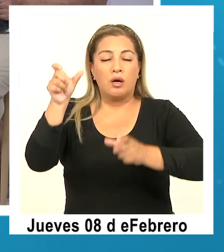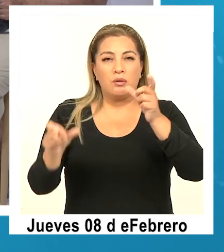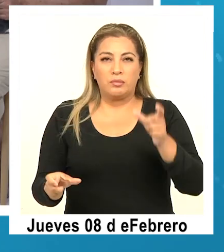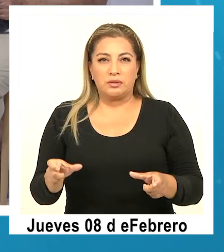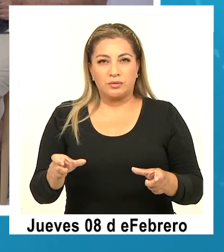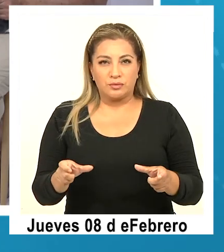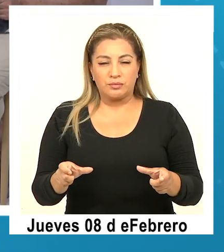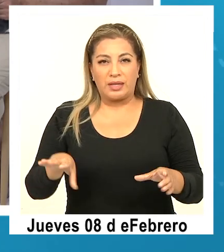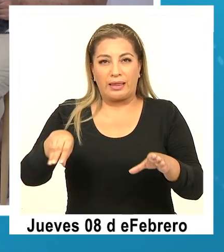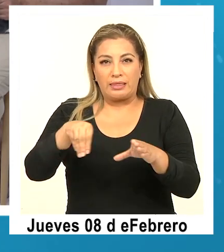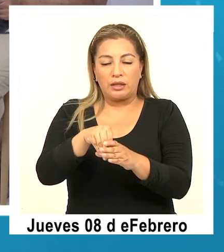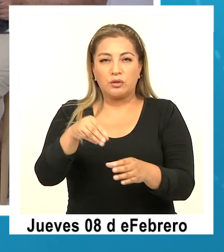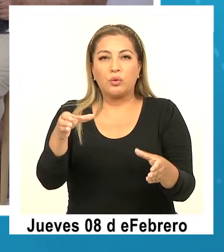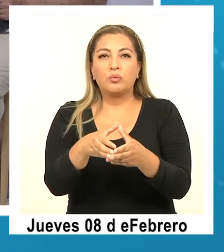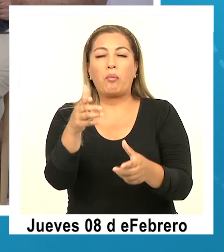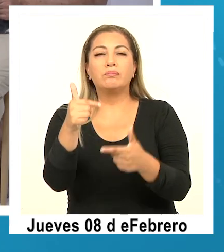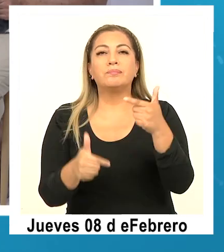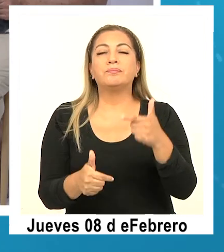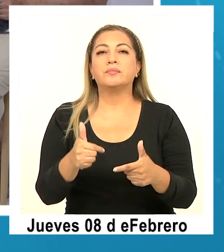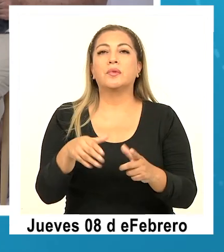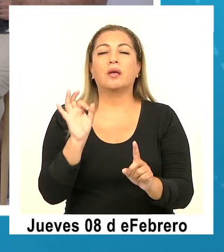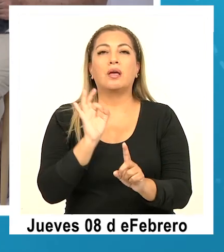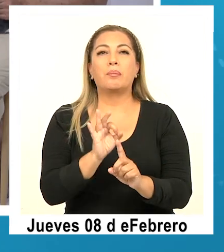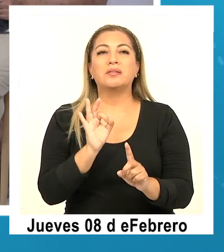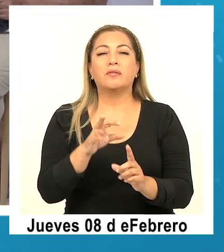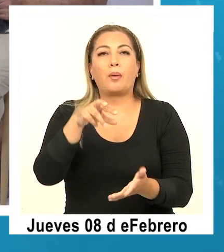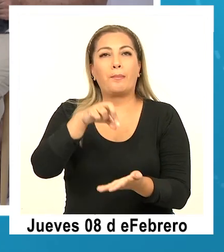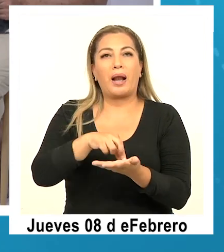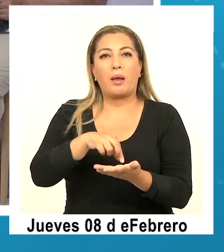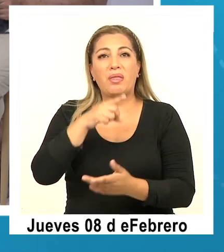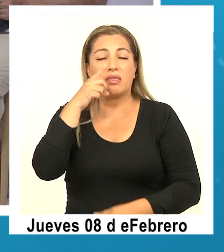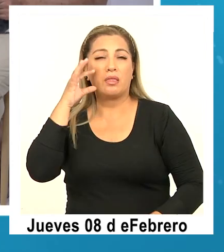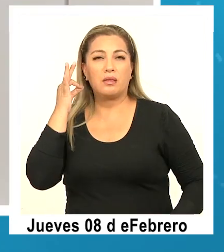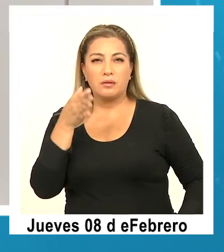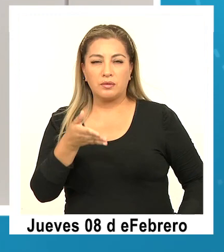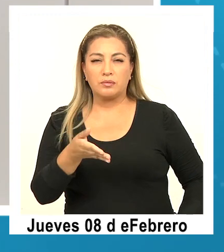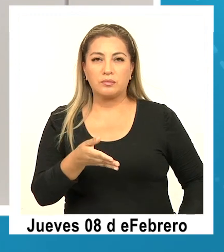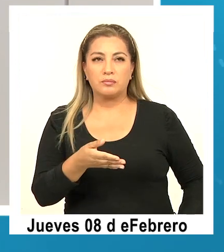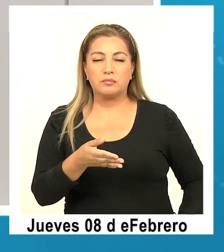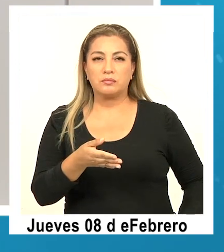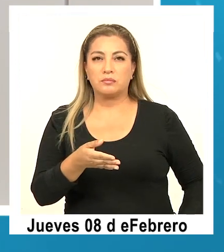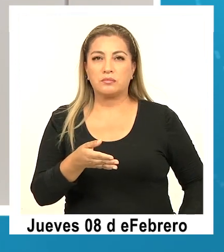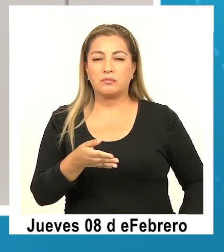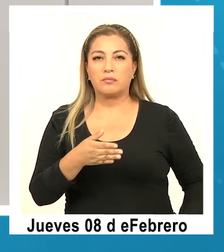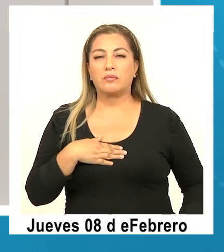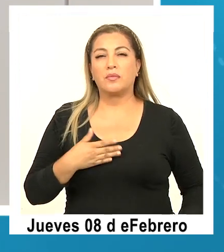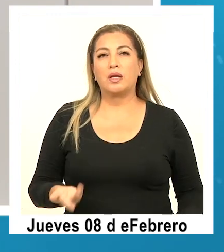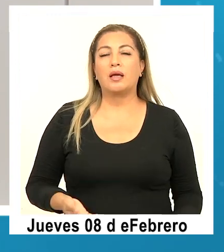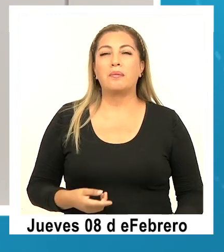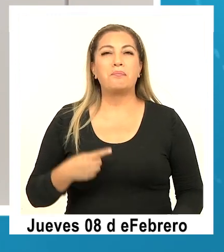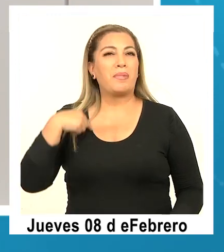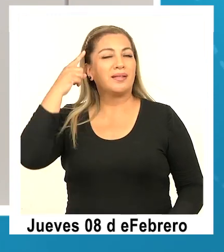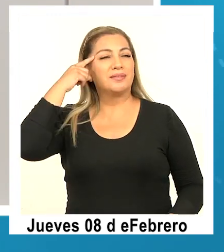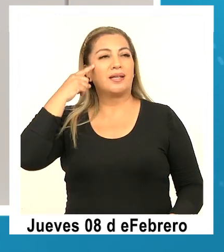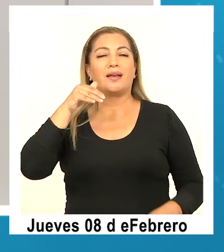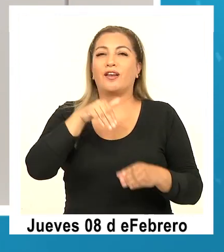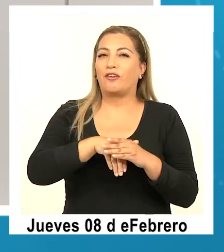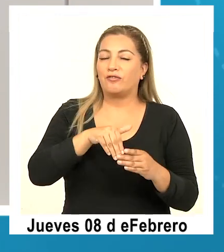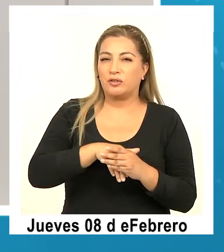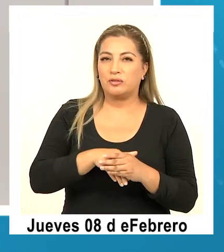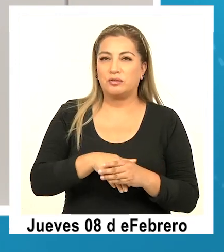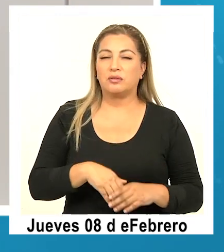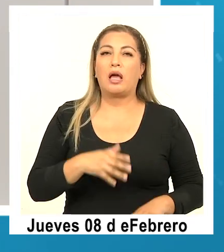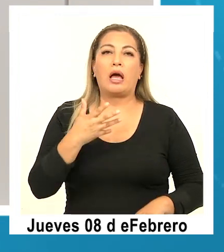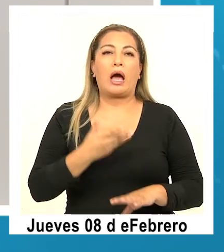están en la política, y particularmente los parlamentarios hablan con su voto. Yo creo que es cierto